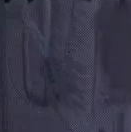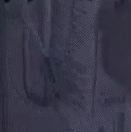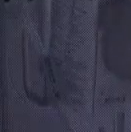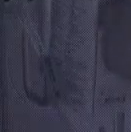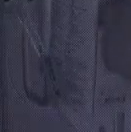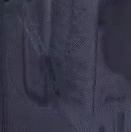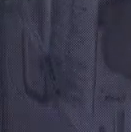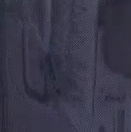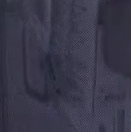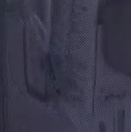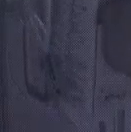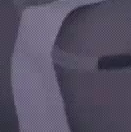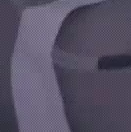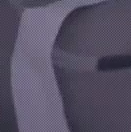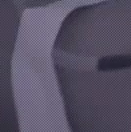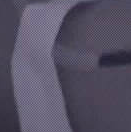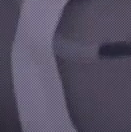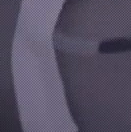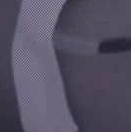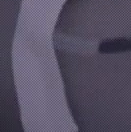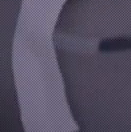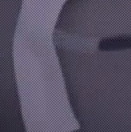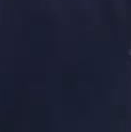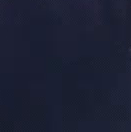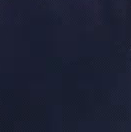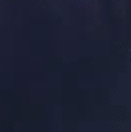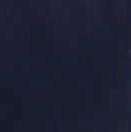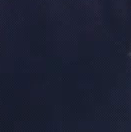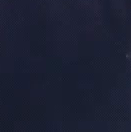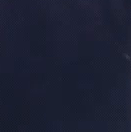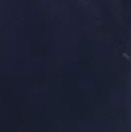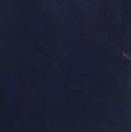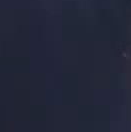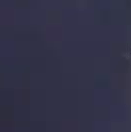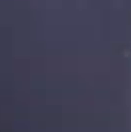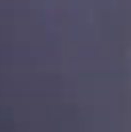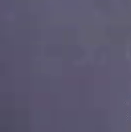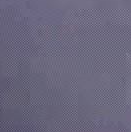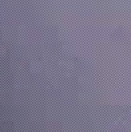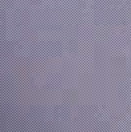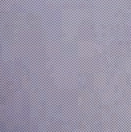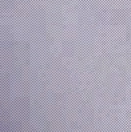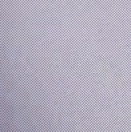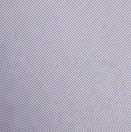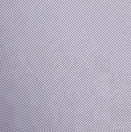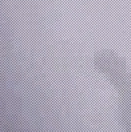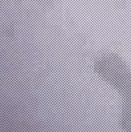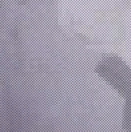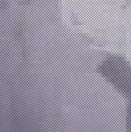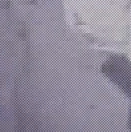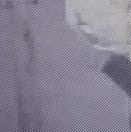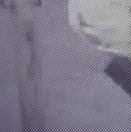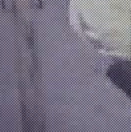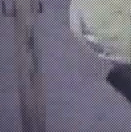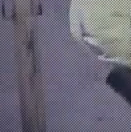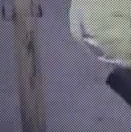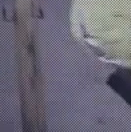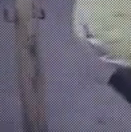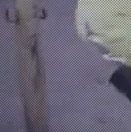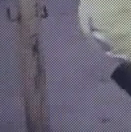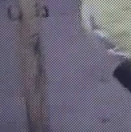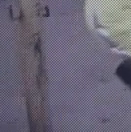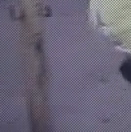que cuidan nuestras vidas con su amor. Son como